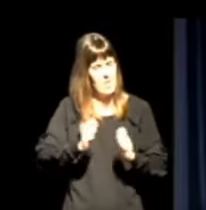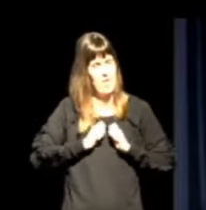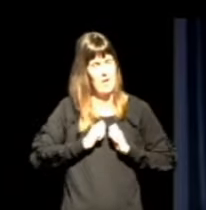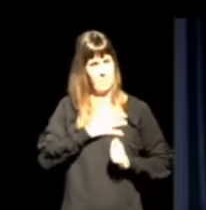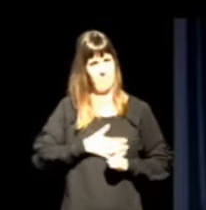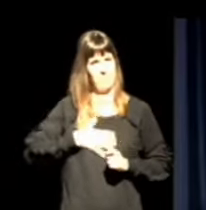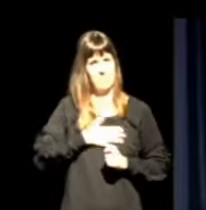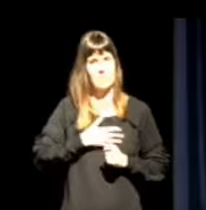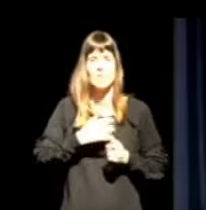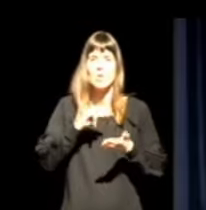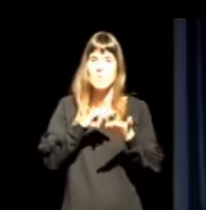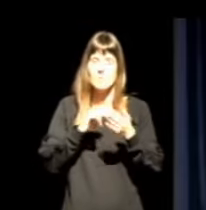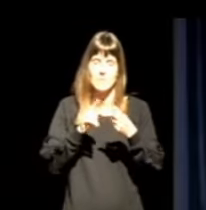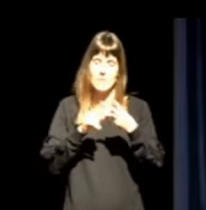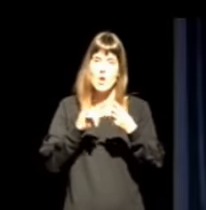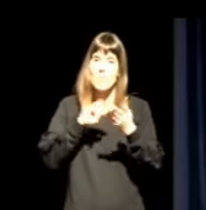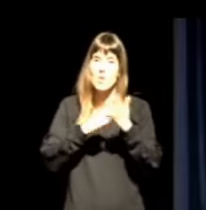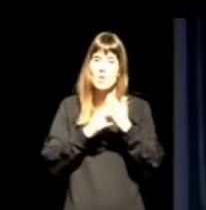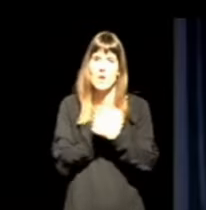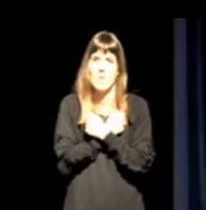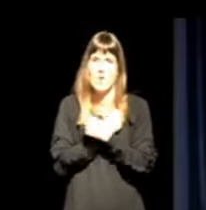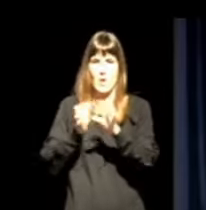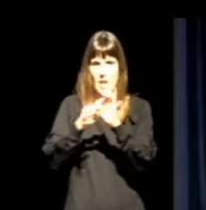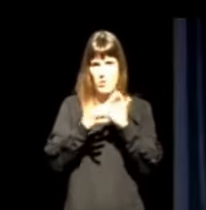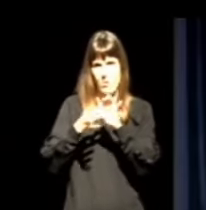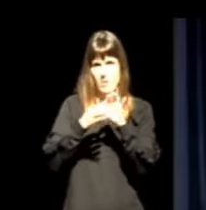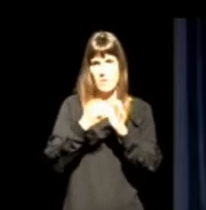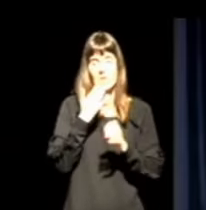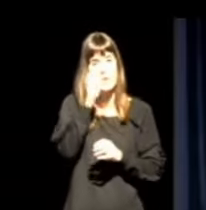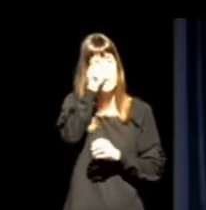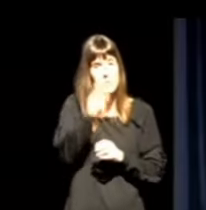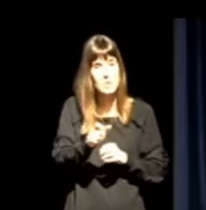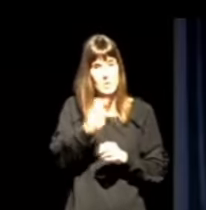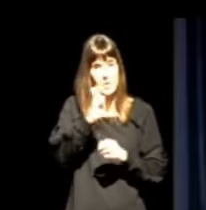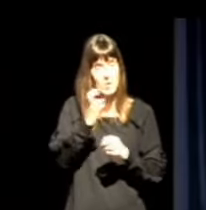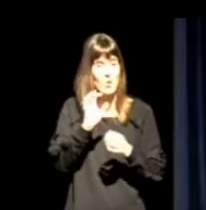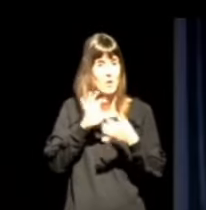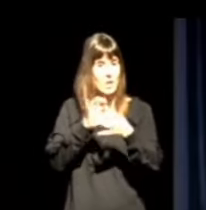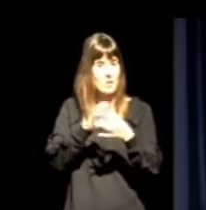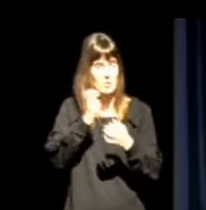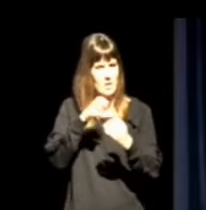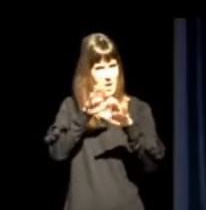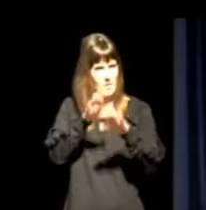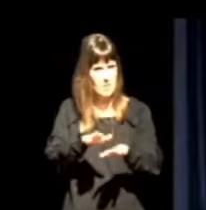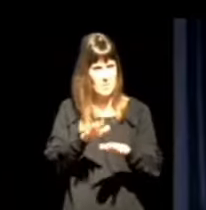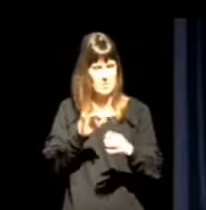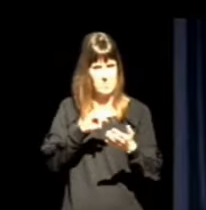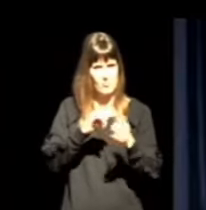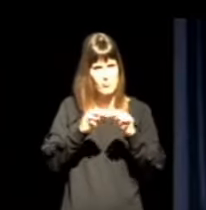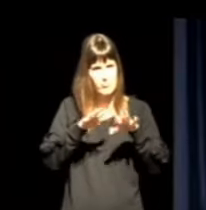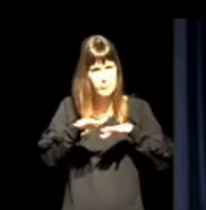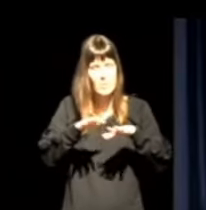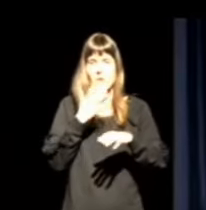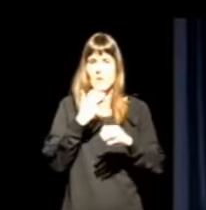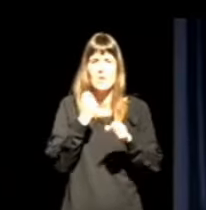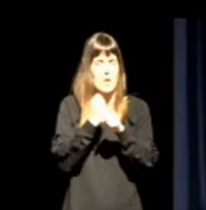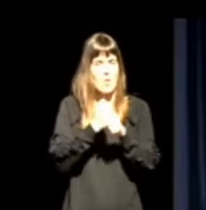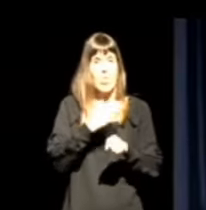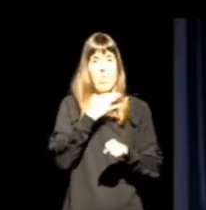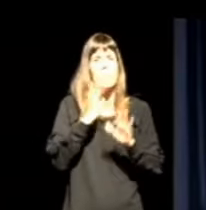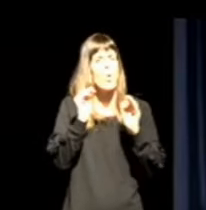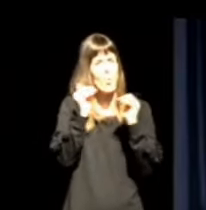por ejemplo, es hacer algo en relación a otra persona o a un vínculo. Mira, tengo mucho trabajo, pero todos los jueves le voy a llamar a mi